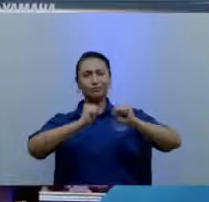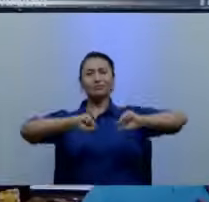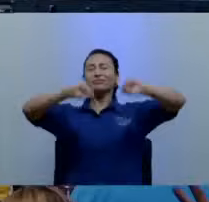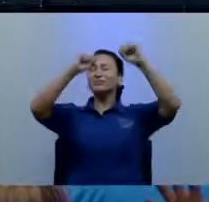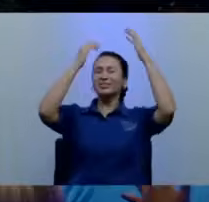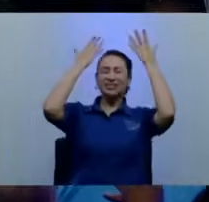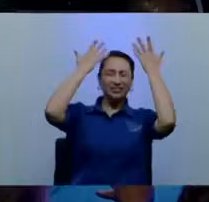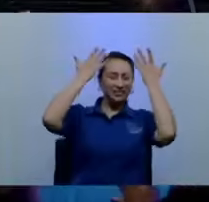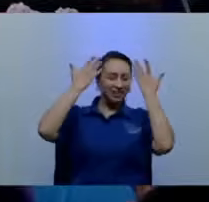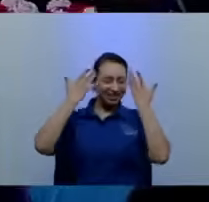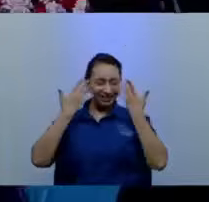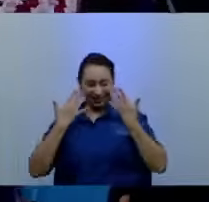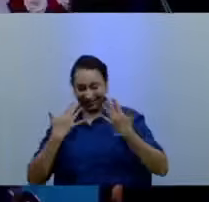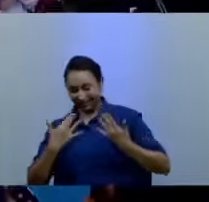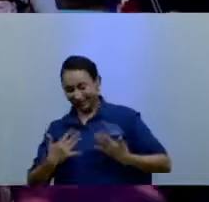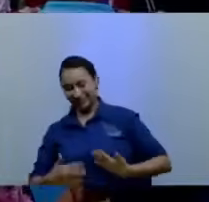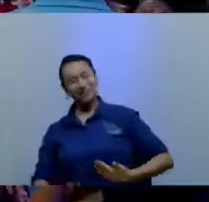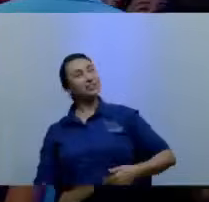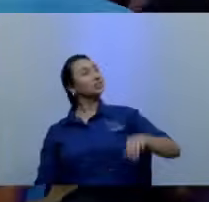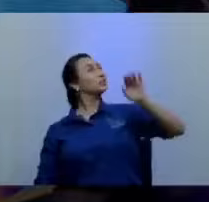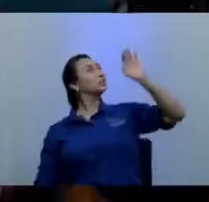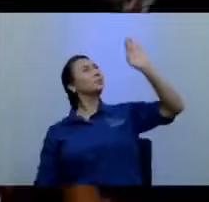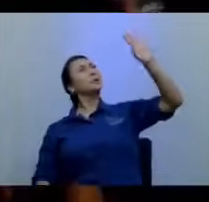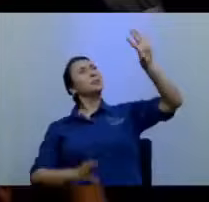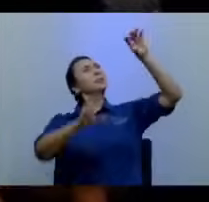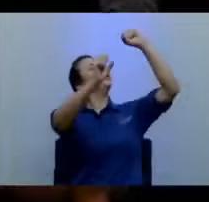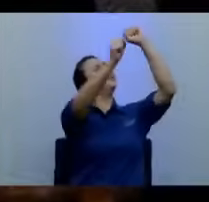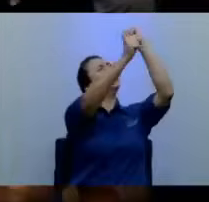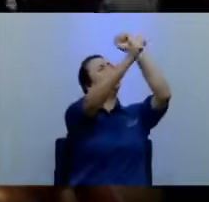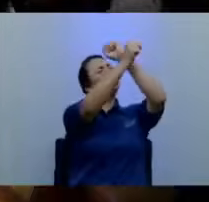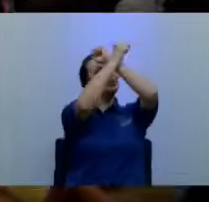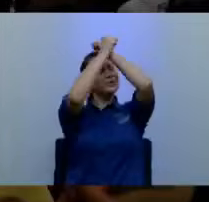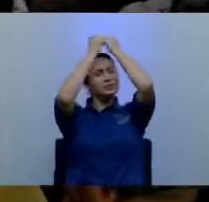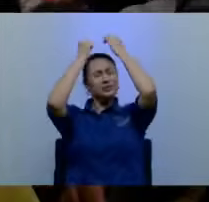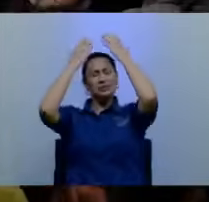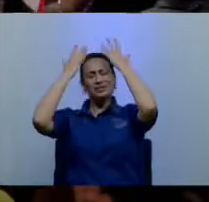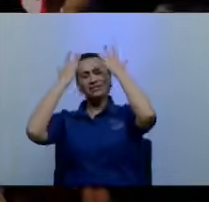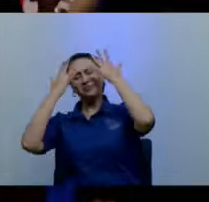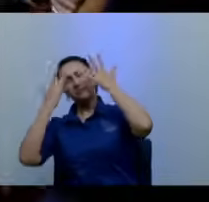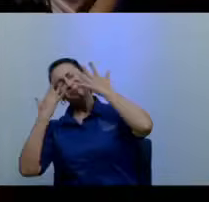poder, lléname, lléname, con tu